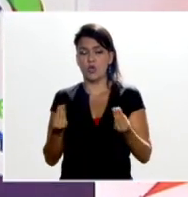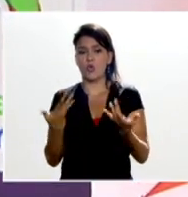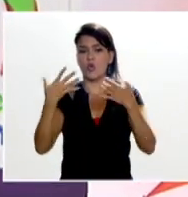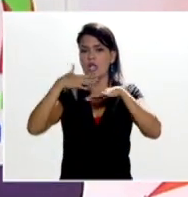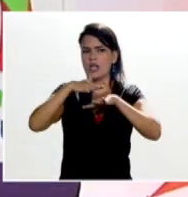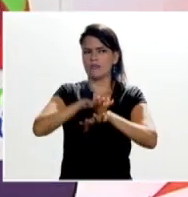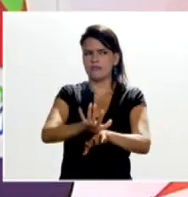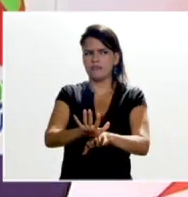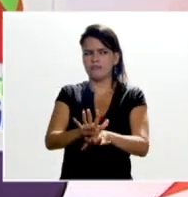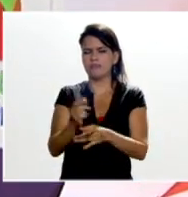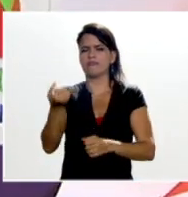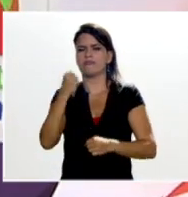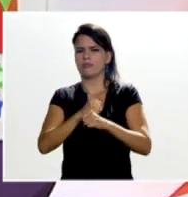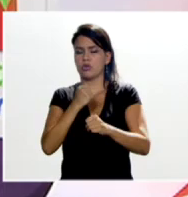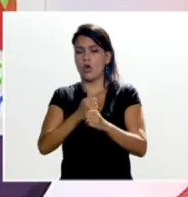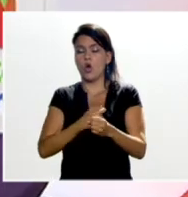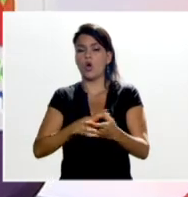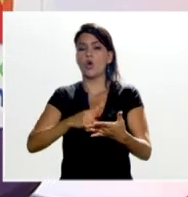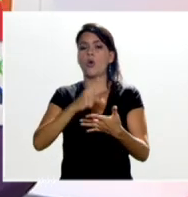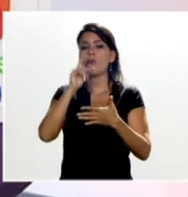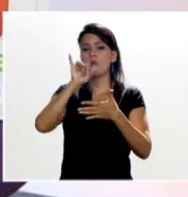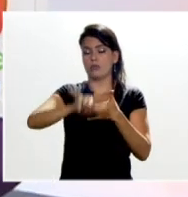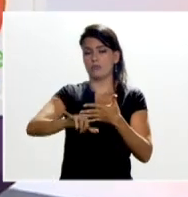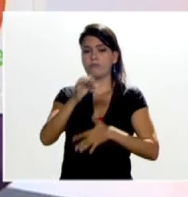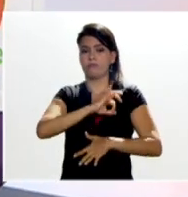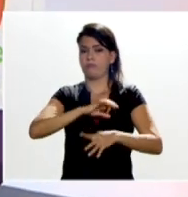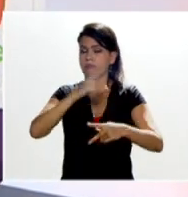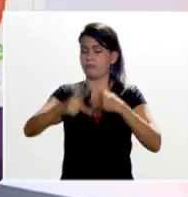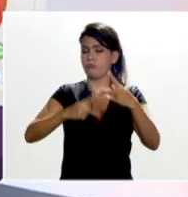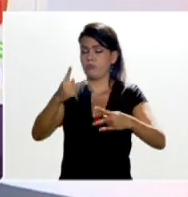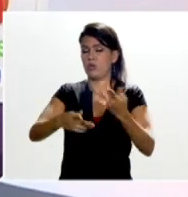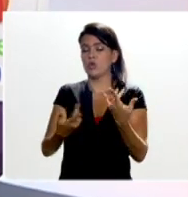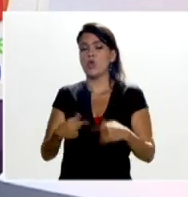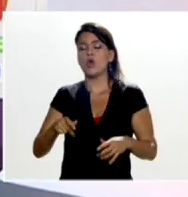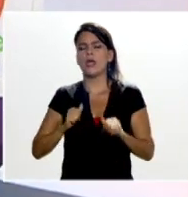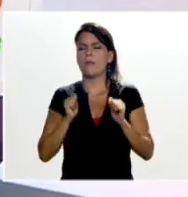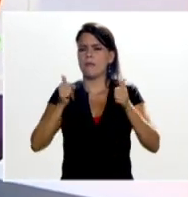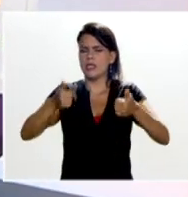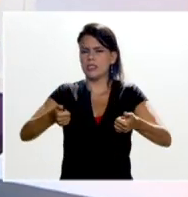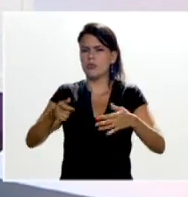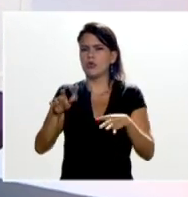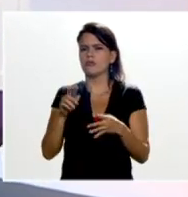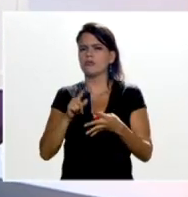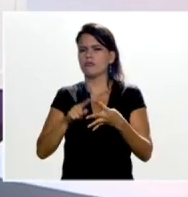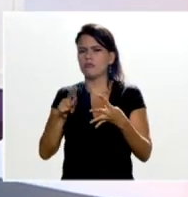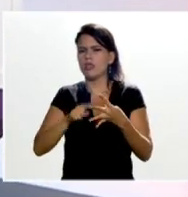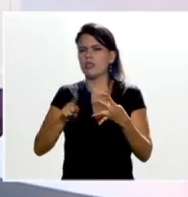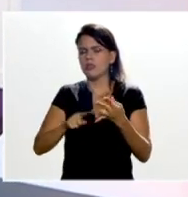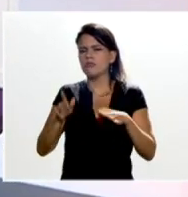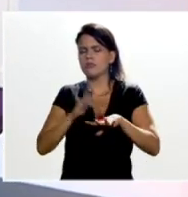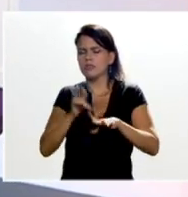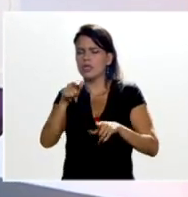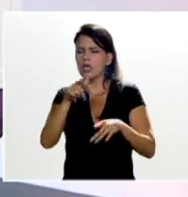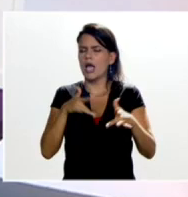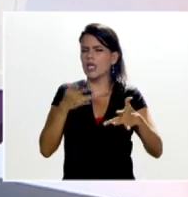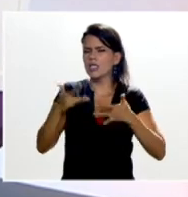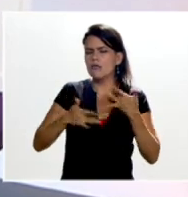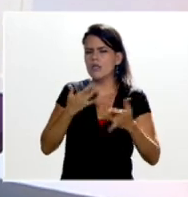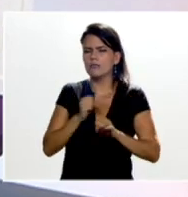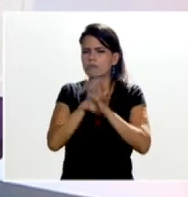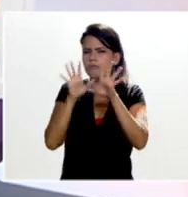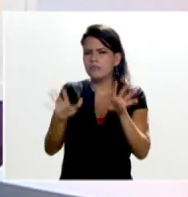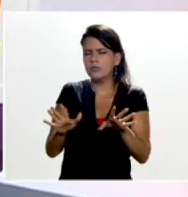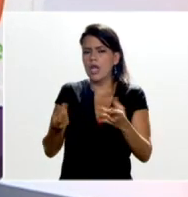inserción laboral o con los proyectos socioproductivos. Entonces, lo que iniciamos con material concreto y con aquellas actividades